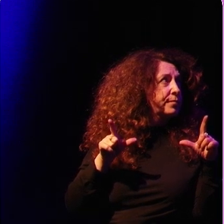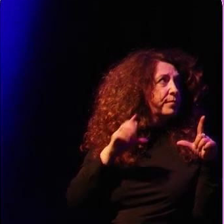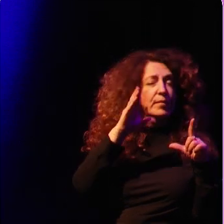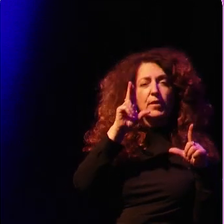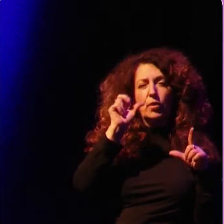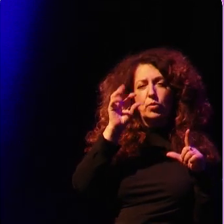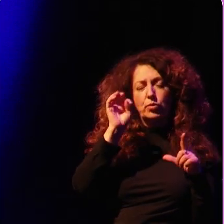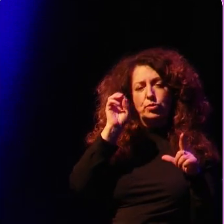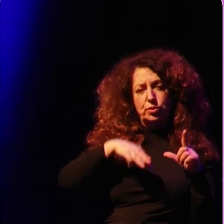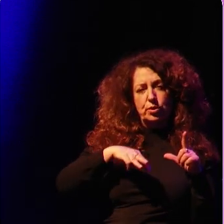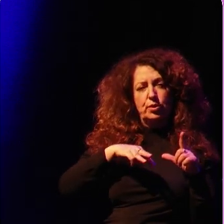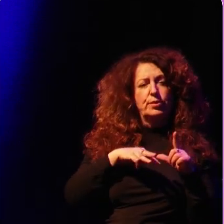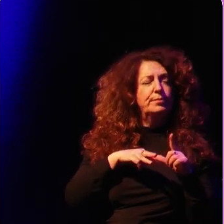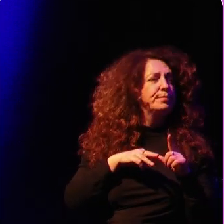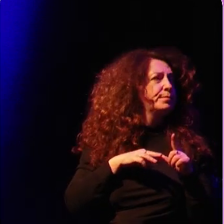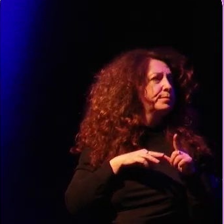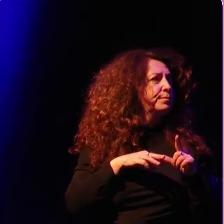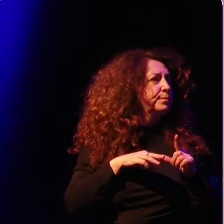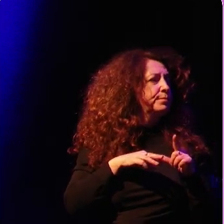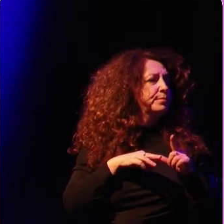hablo.